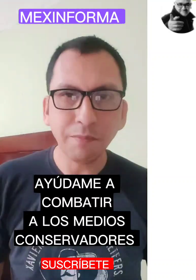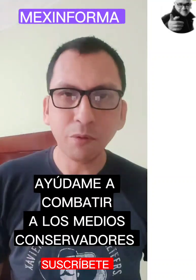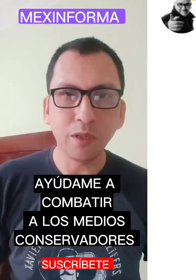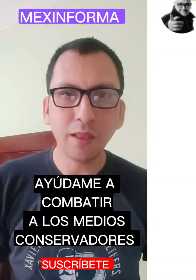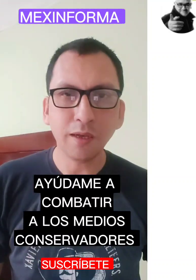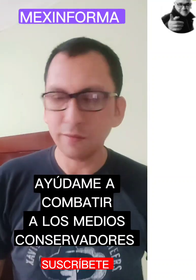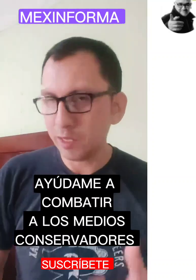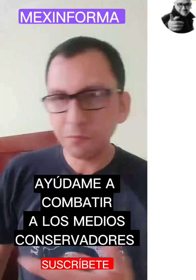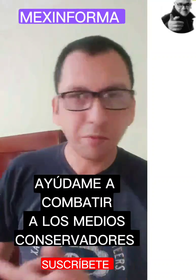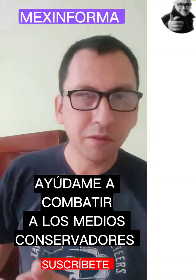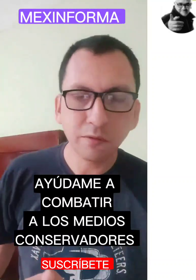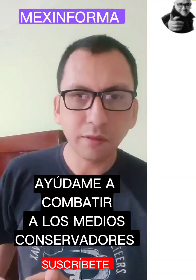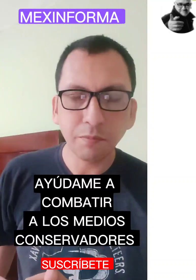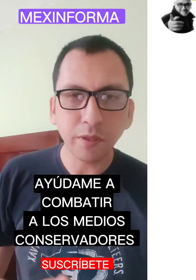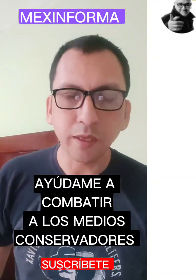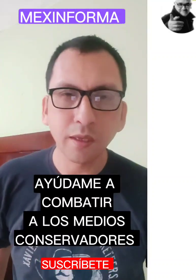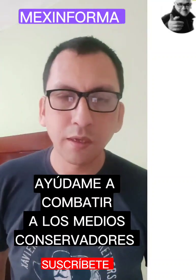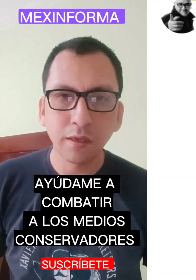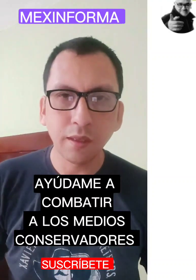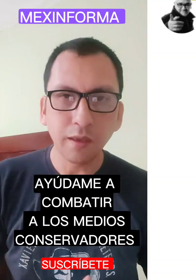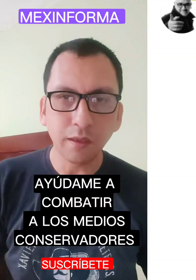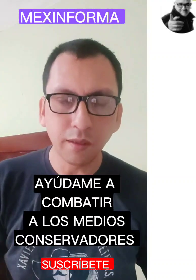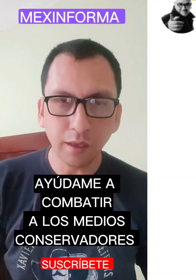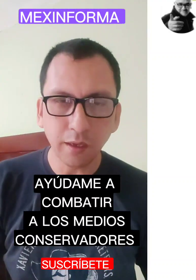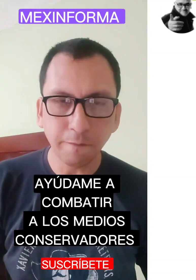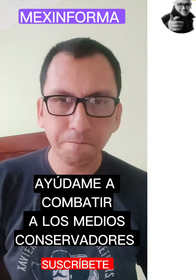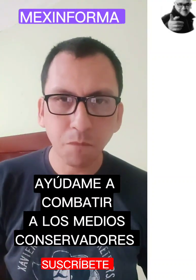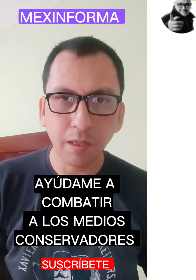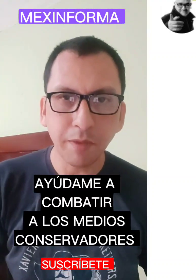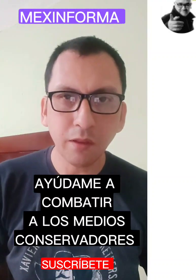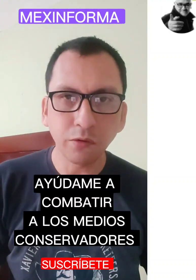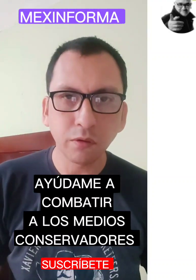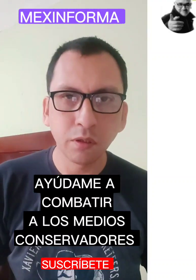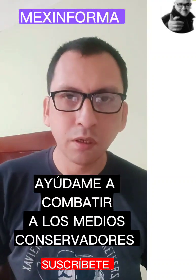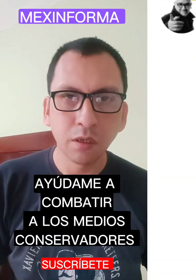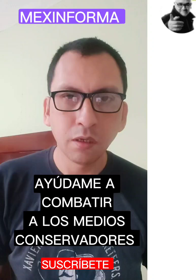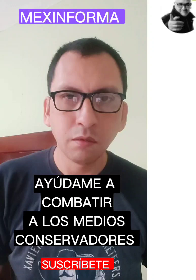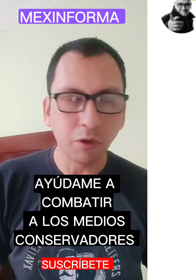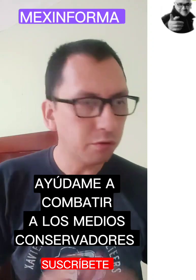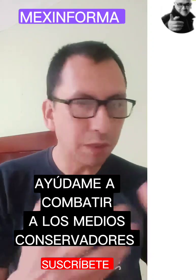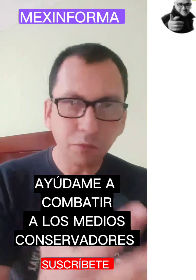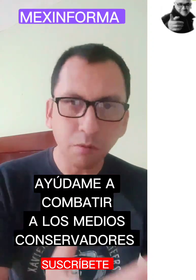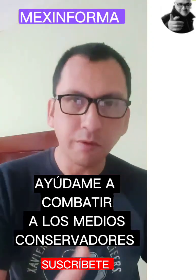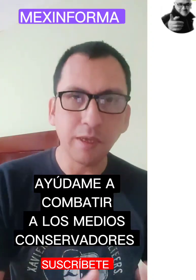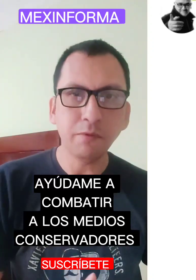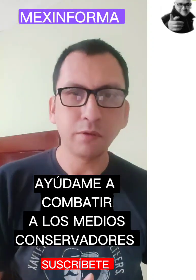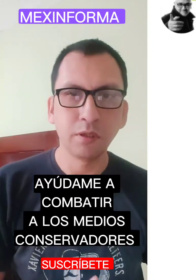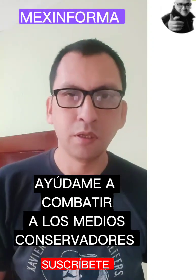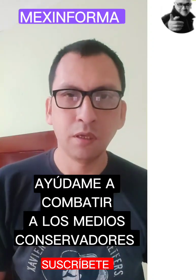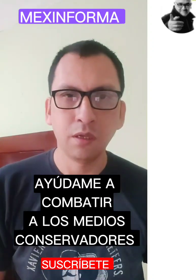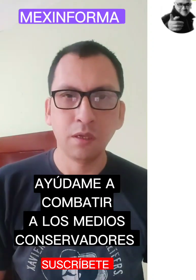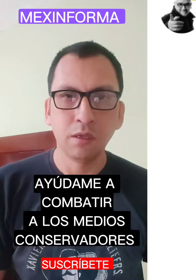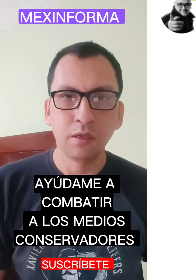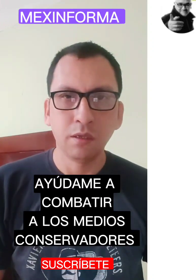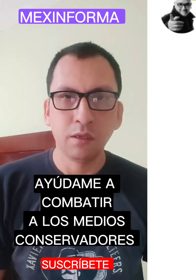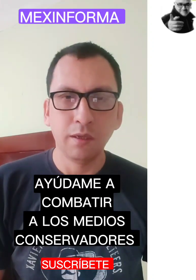Somos una sociedad podrida, que seguimos viendo ese tipo de medios. Por eso estamos como